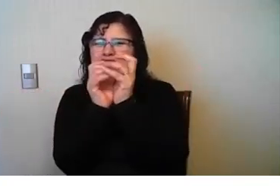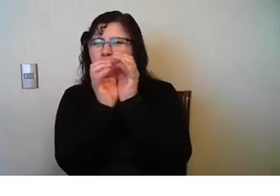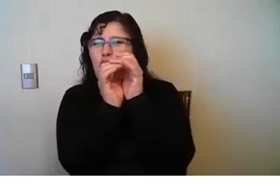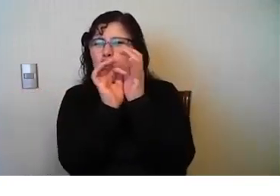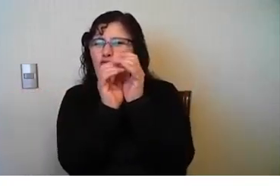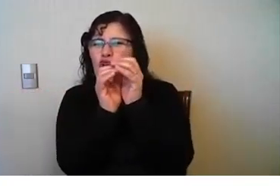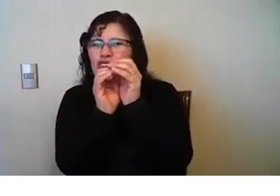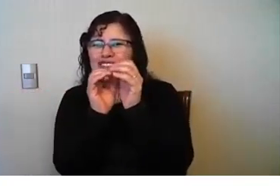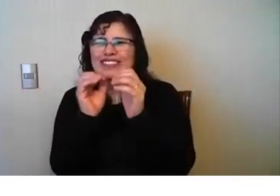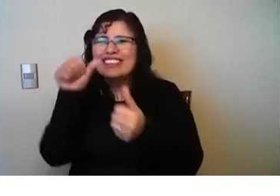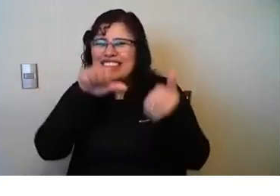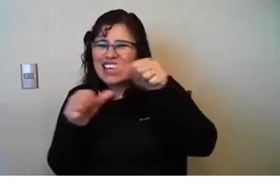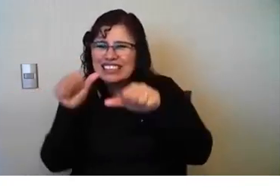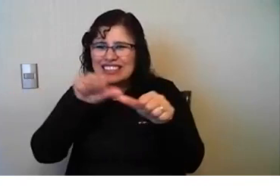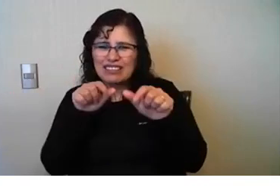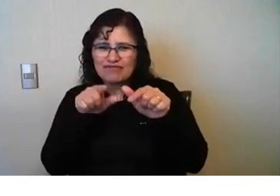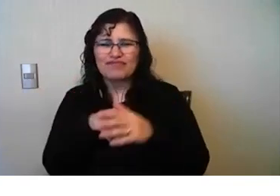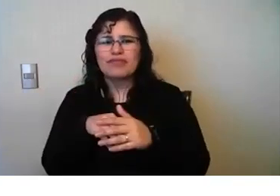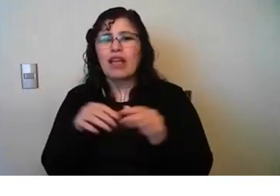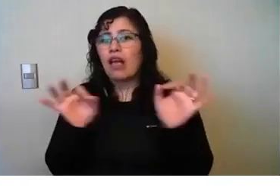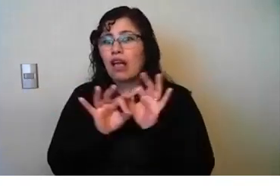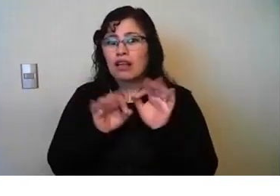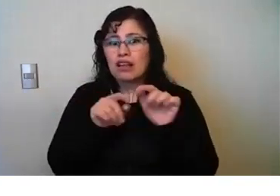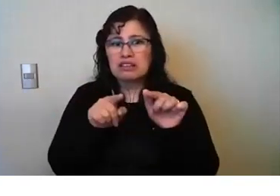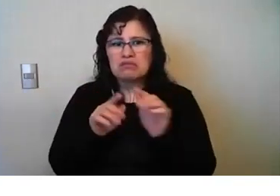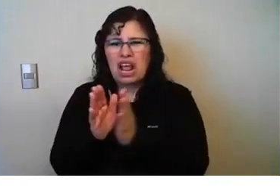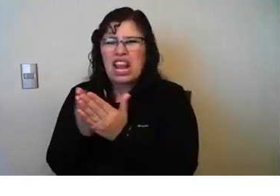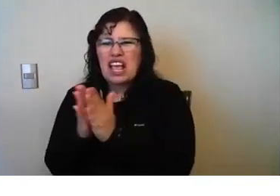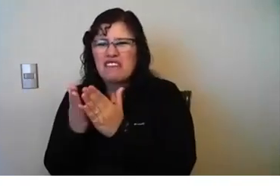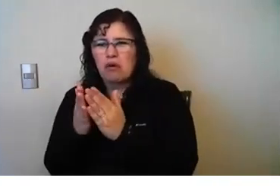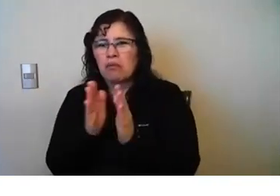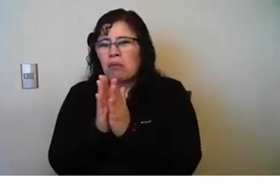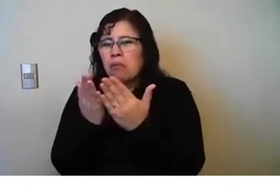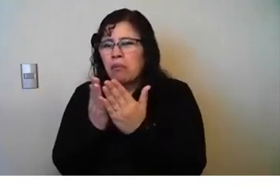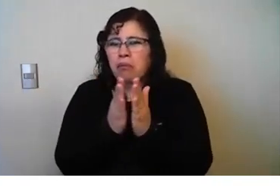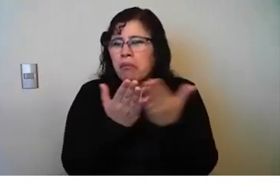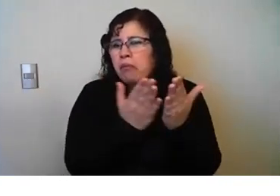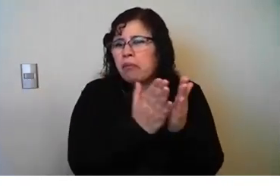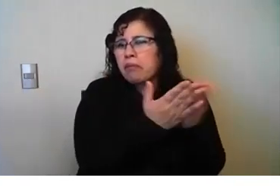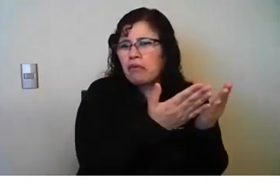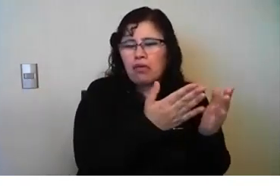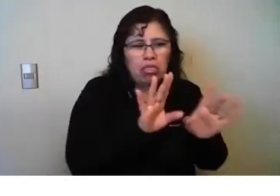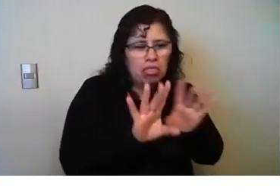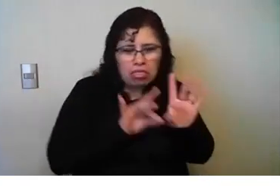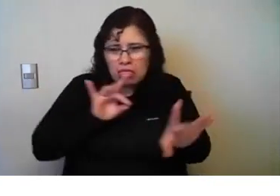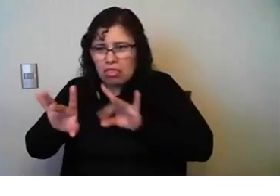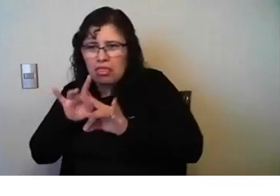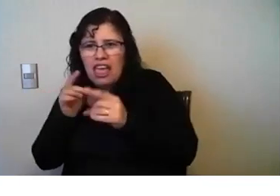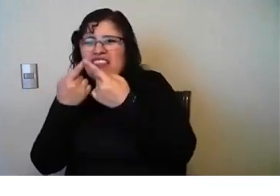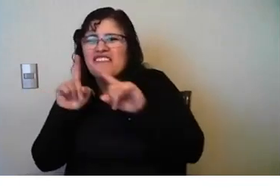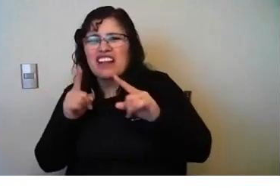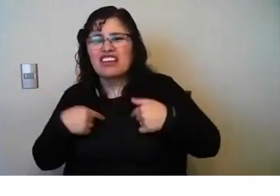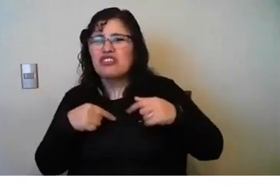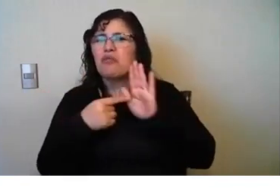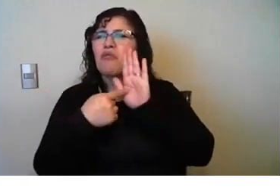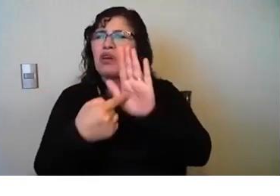están las referencias bibliográficas que uno utiliza, pero simplemente no es para que busquen el libro, sino para que puedan